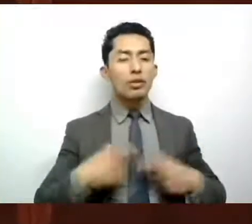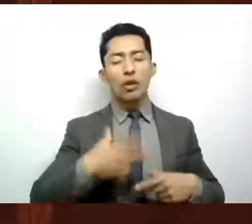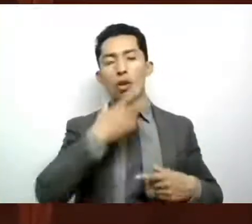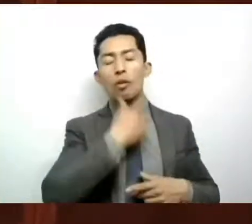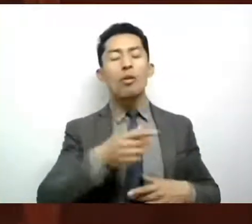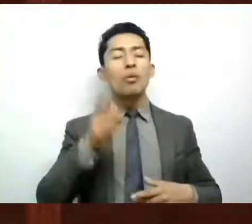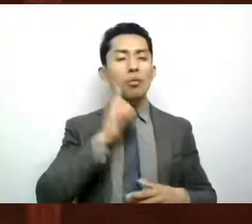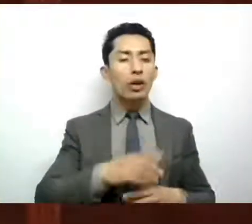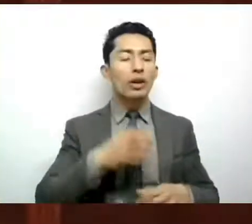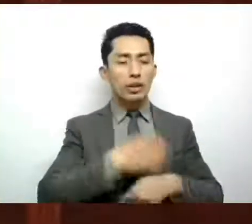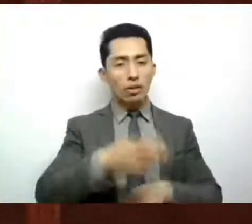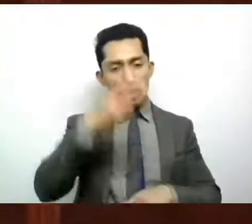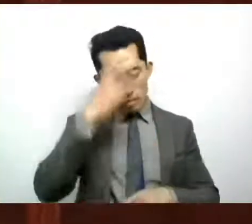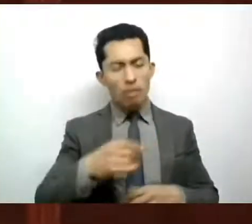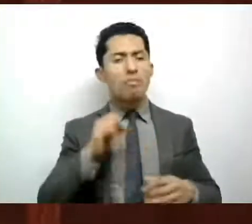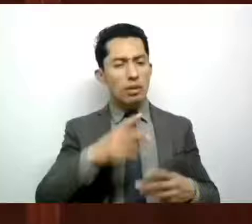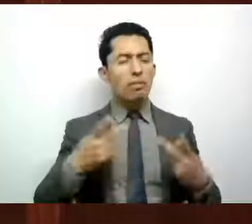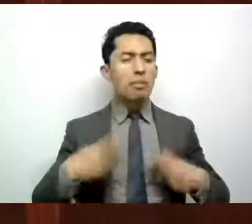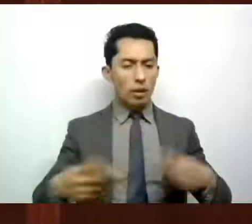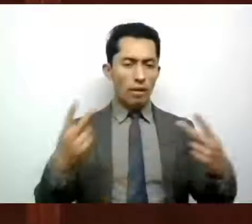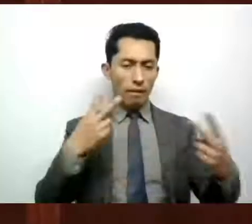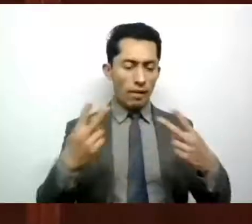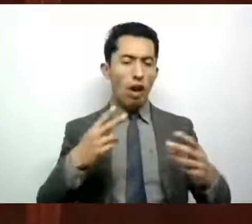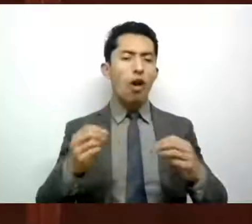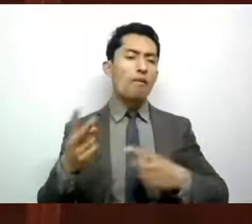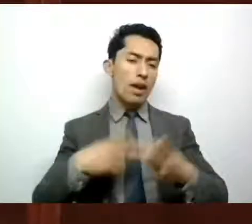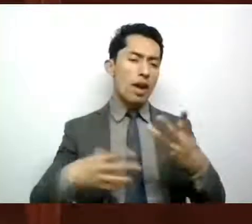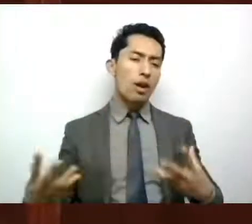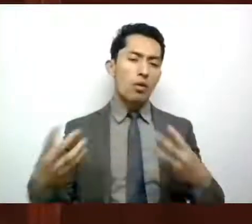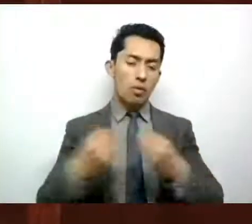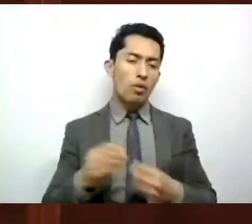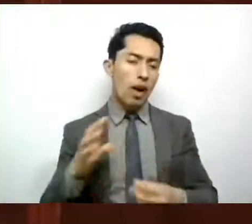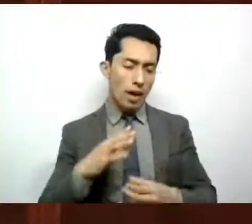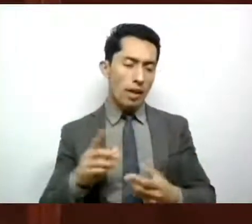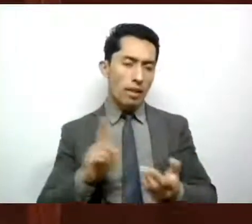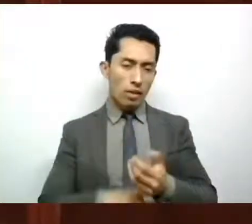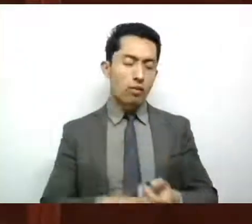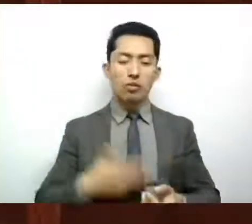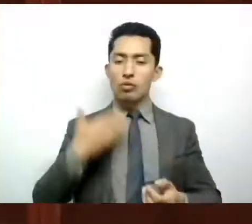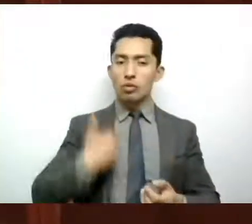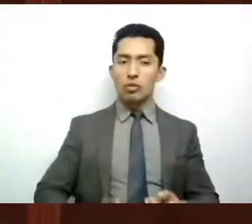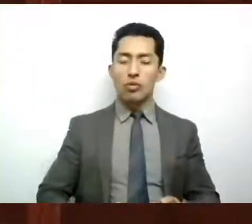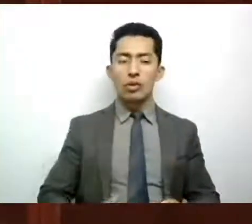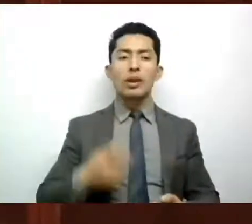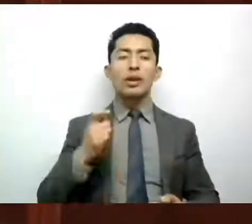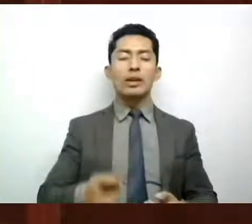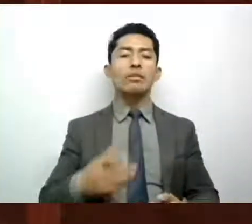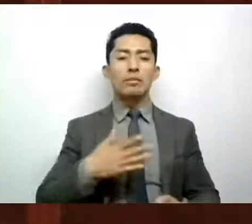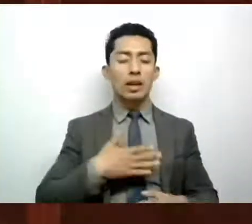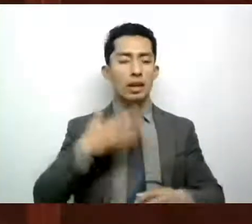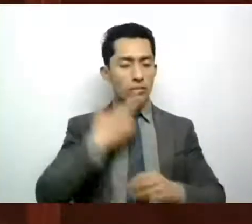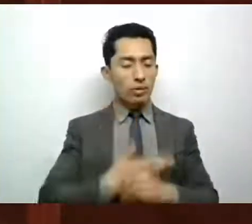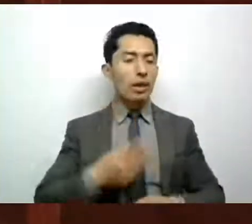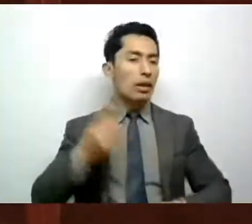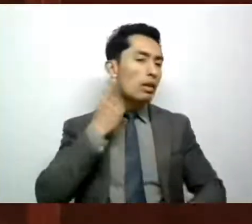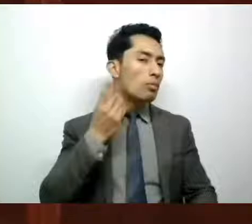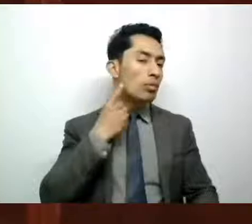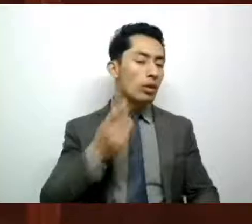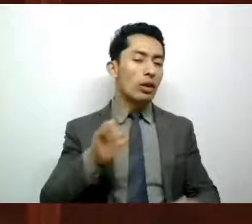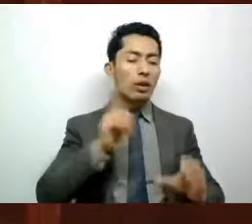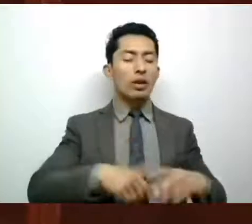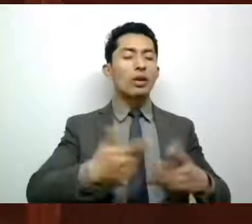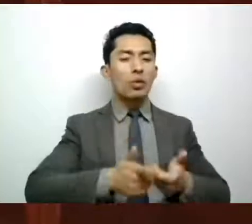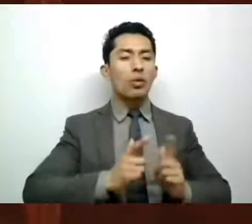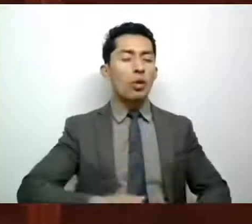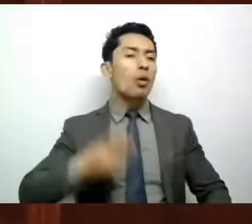ciudadanos, ciudadanas mexiquenses y público que nos acompaña. El de la voz, en mi carácter de diputado